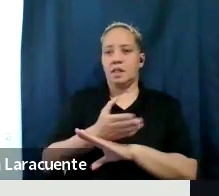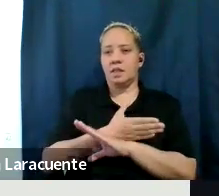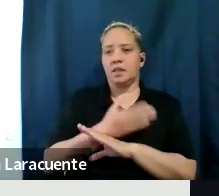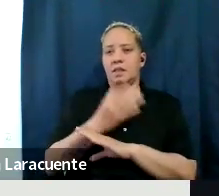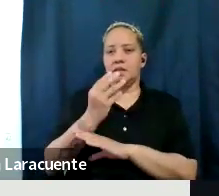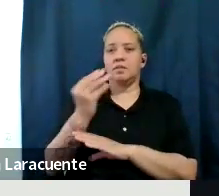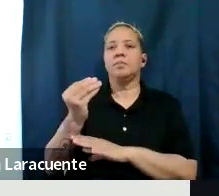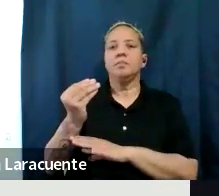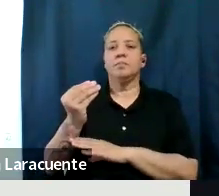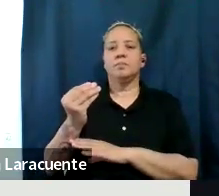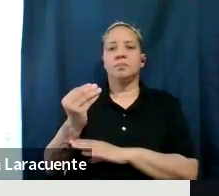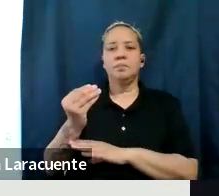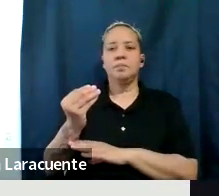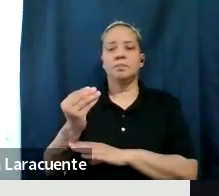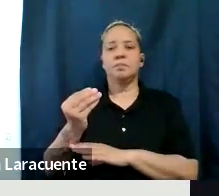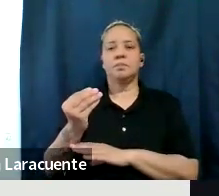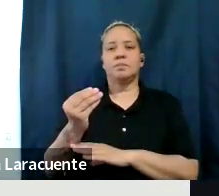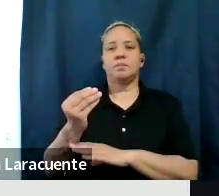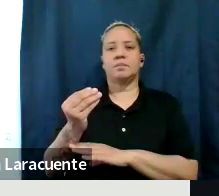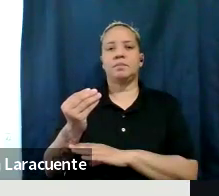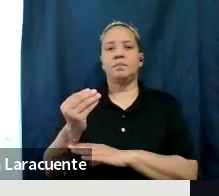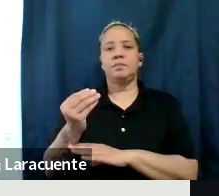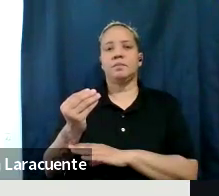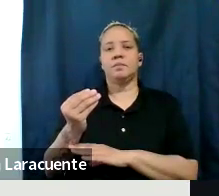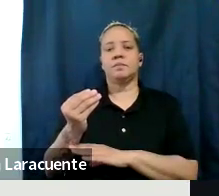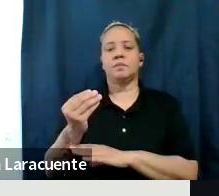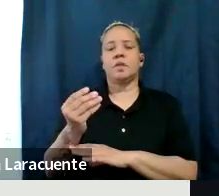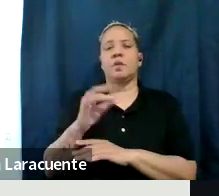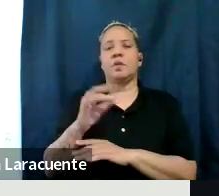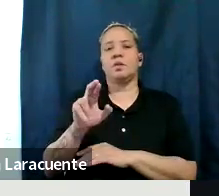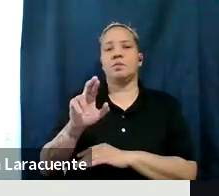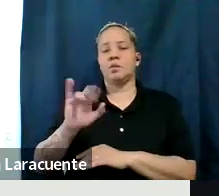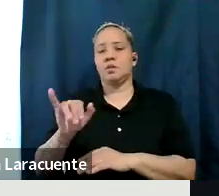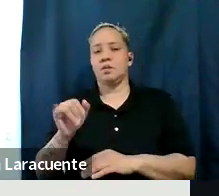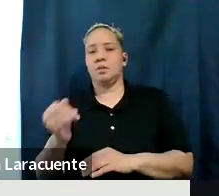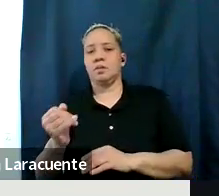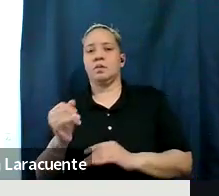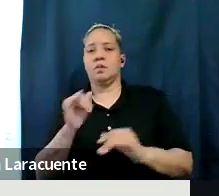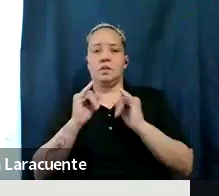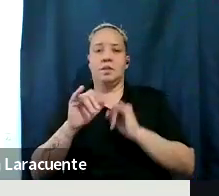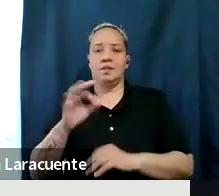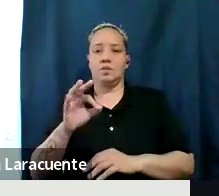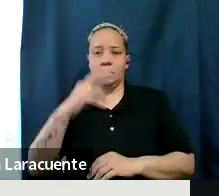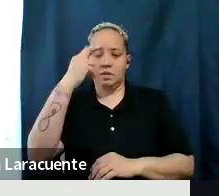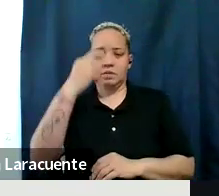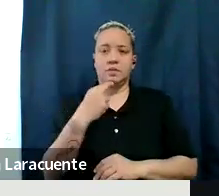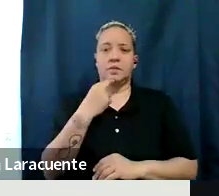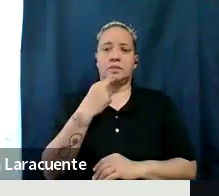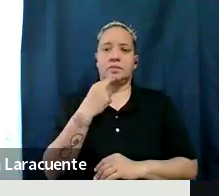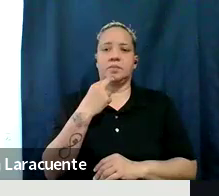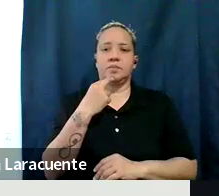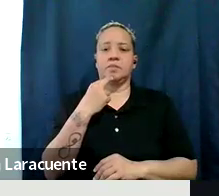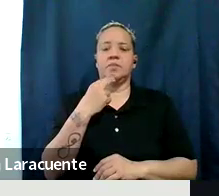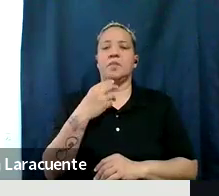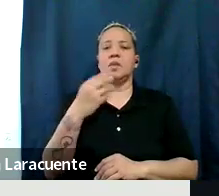de España. Hemos dicho antes que Juan Ramón Jiménez se entrevista con Manuel Azaña el 19 de agosto, sale de España el 22